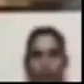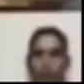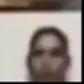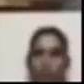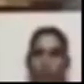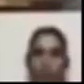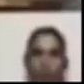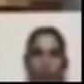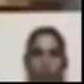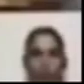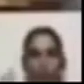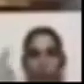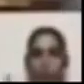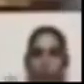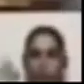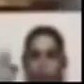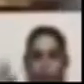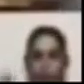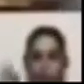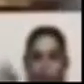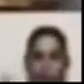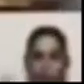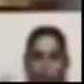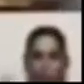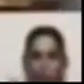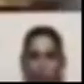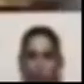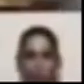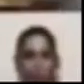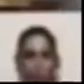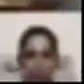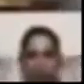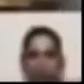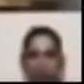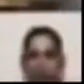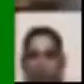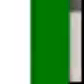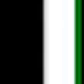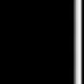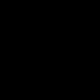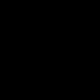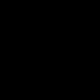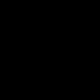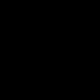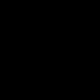de la Unión Europea a través del Sistema de Naciones Unidas a Venezuela.